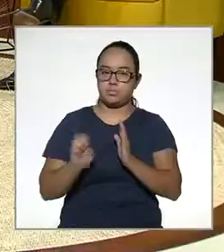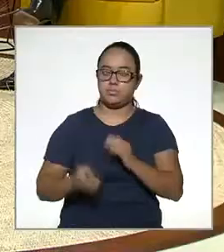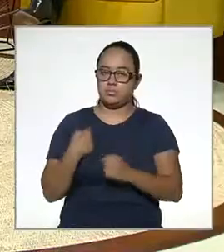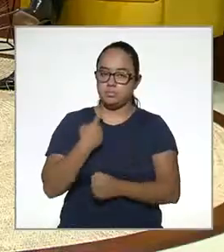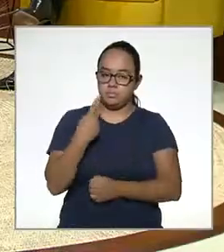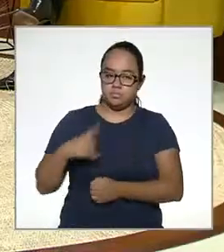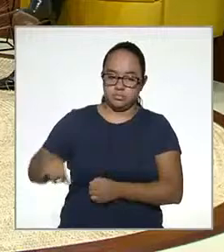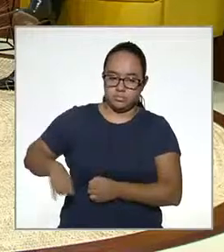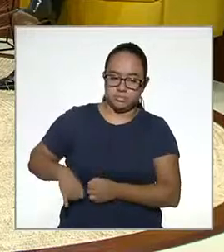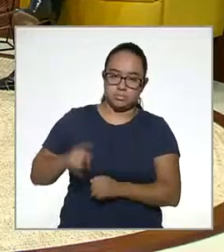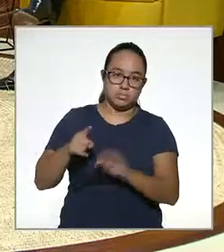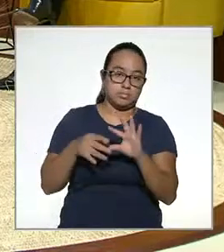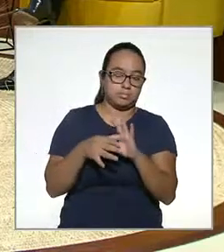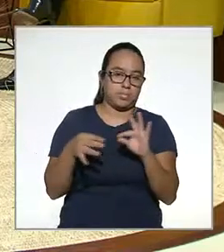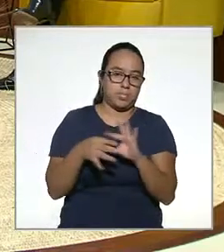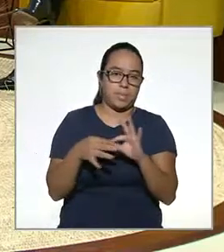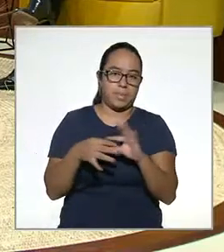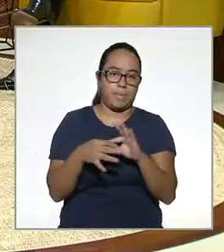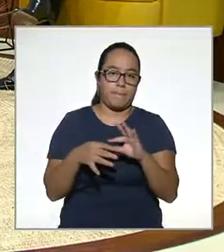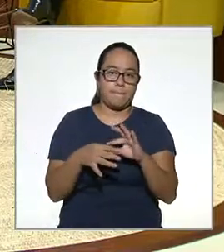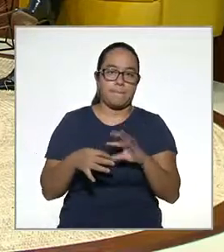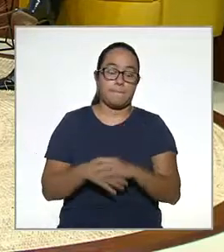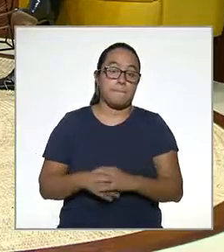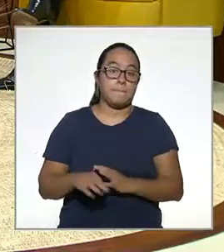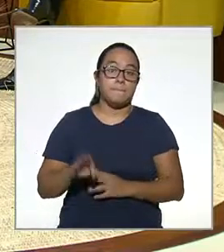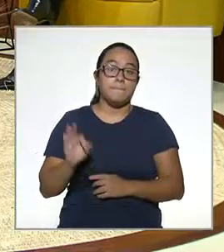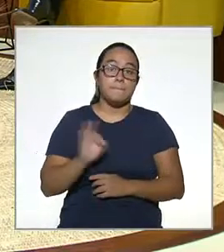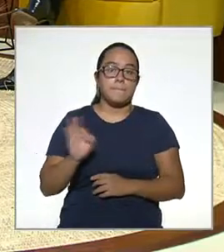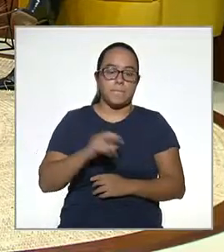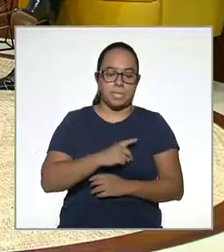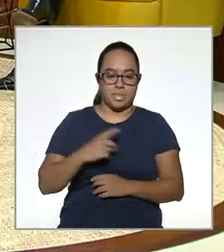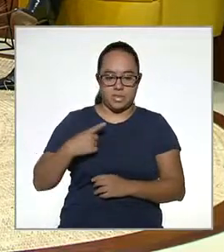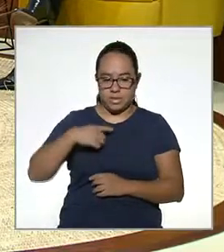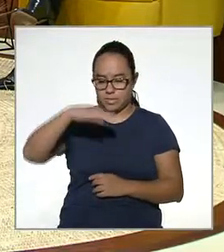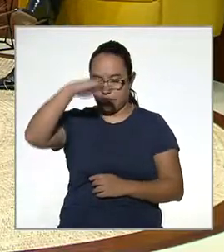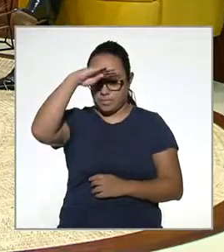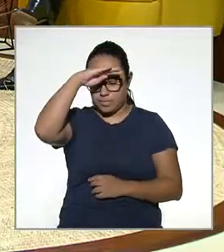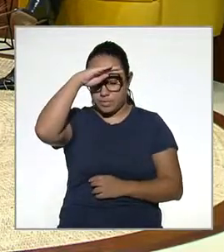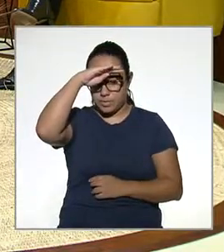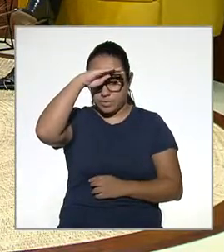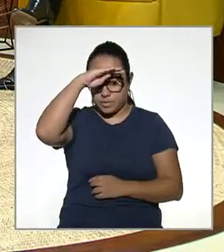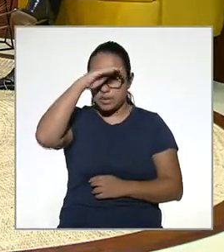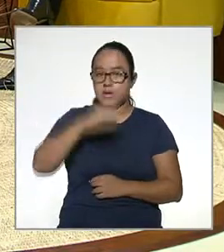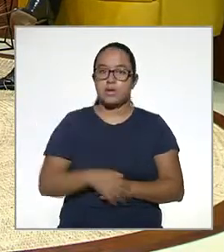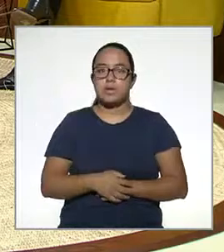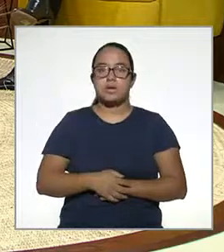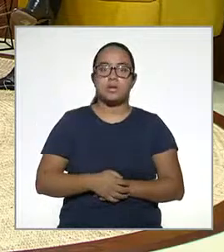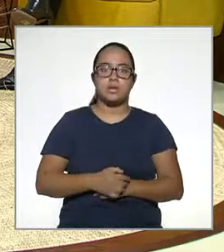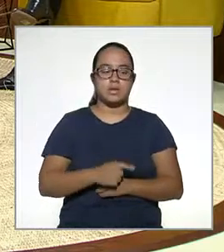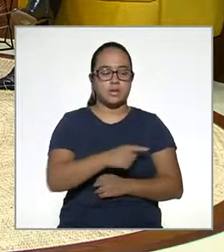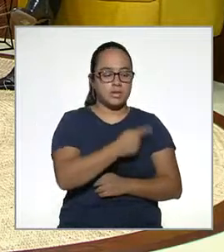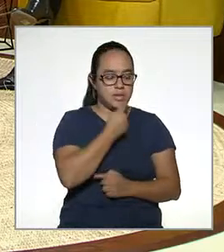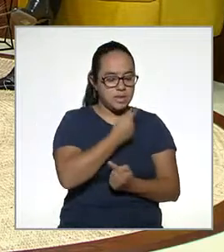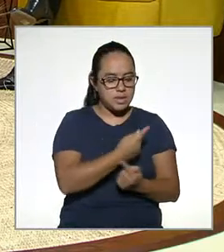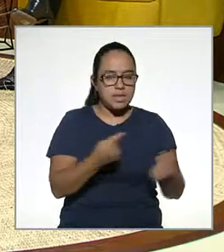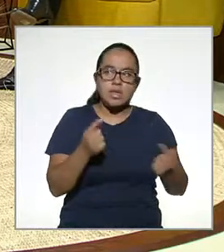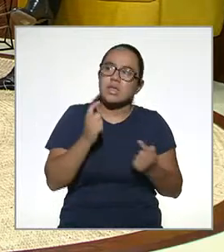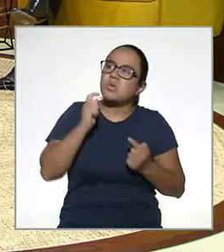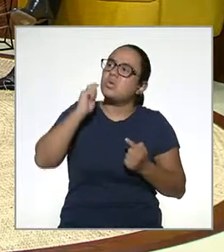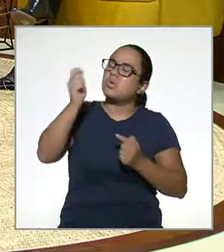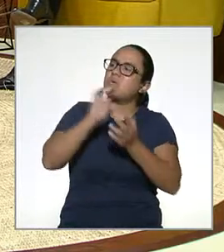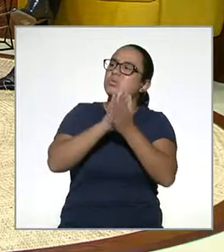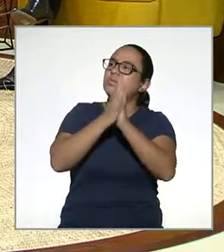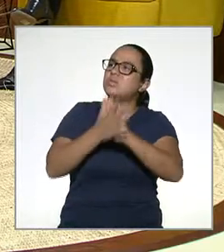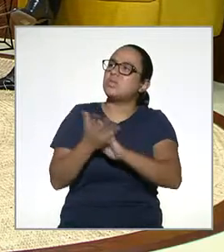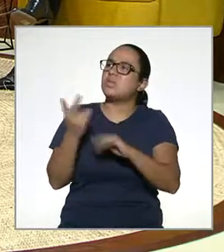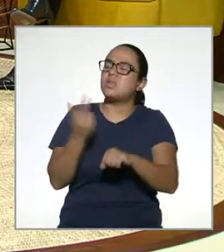interesante lo que comentas es justo lo que a lo mejor tenemos que ubicar es la representación que los niños hacen de lo que está pasando, Sí,